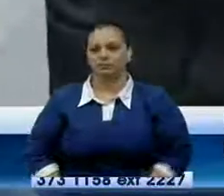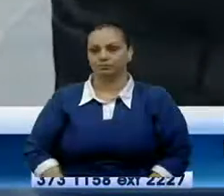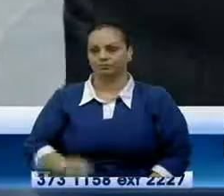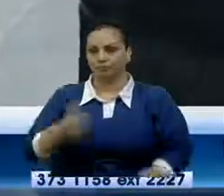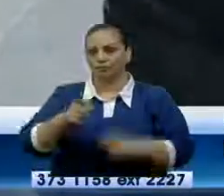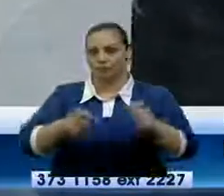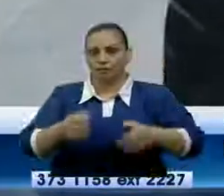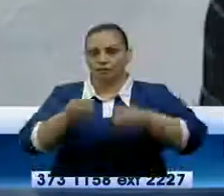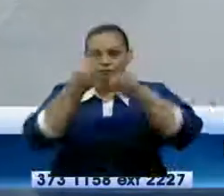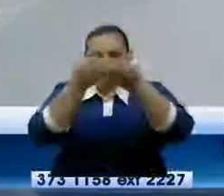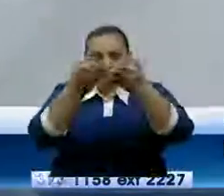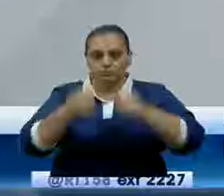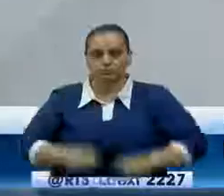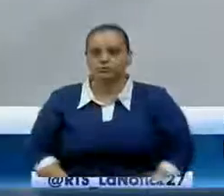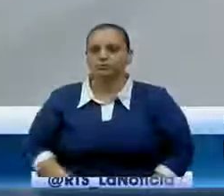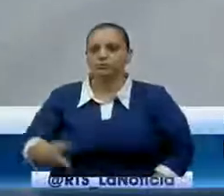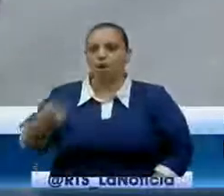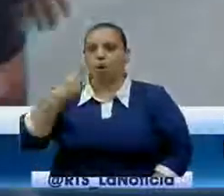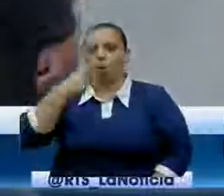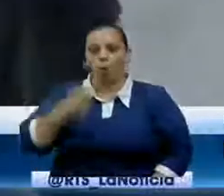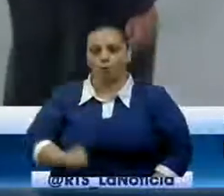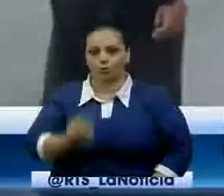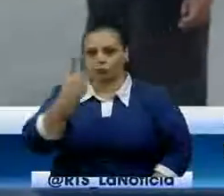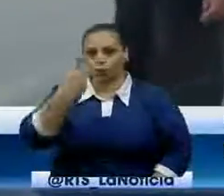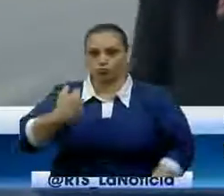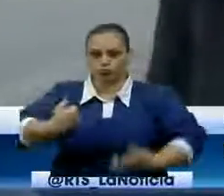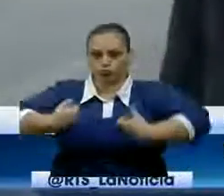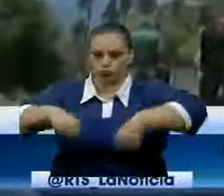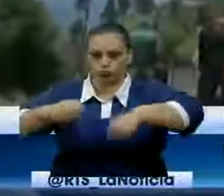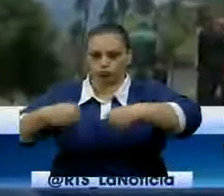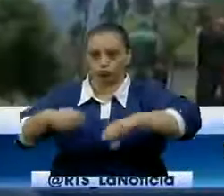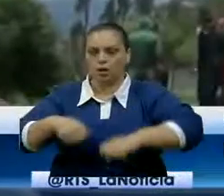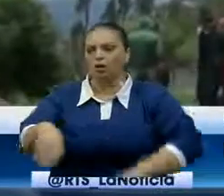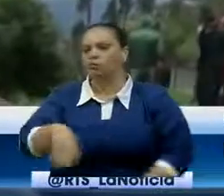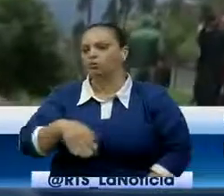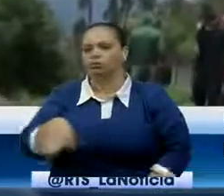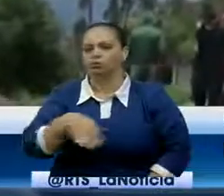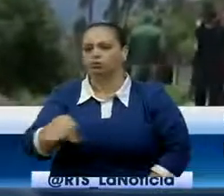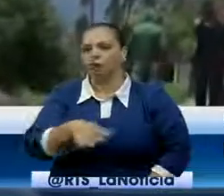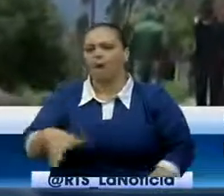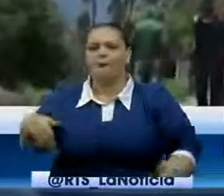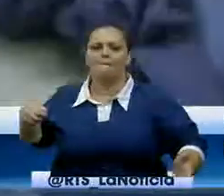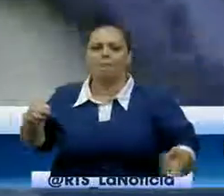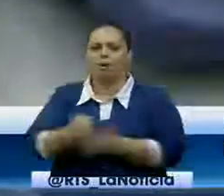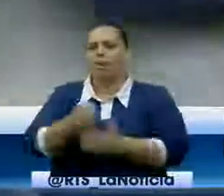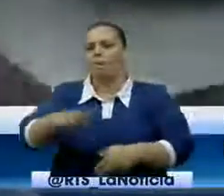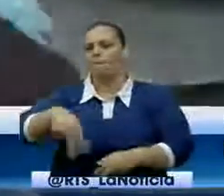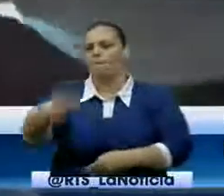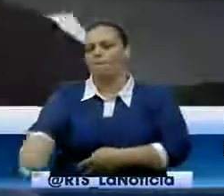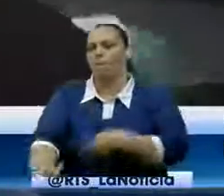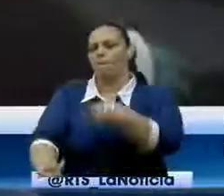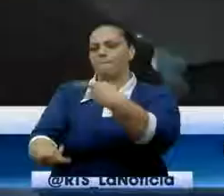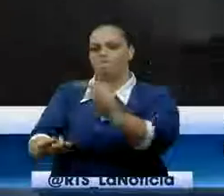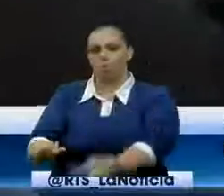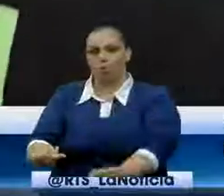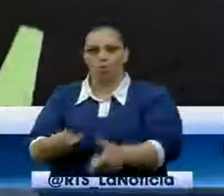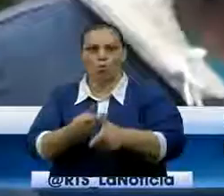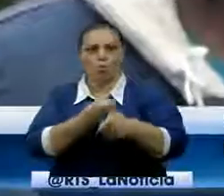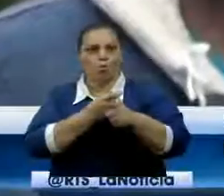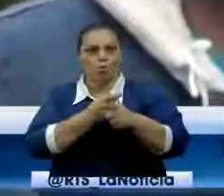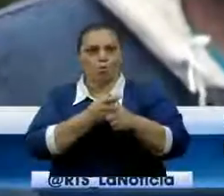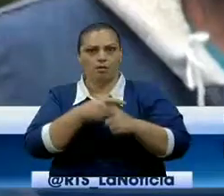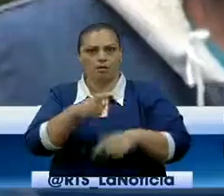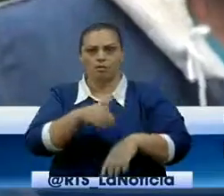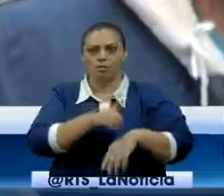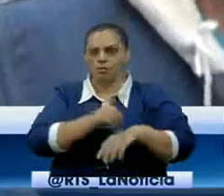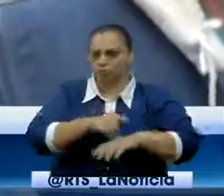que fue atendido ambulatoriamente en el subcentro de Penipe. Lo enviaron a su casa y por la mañana... Mi